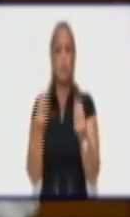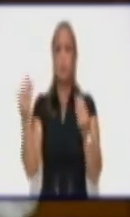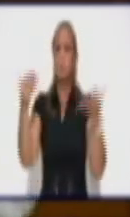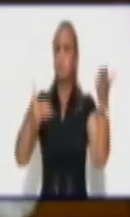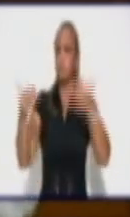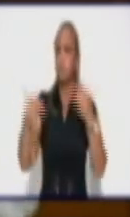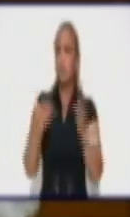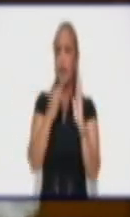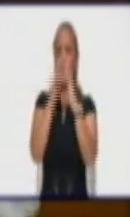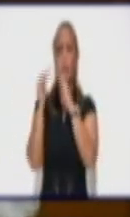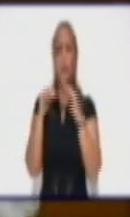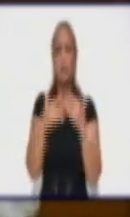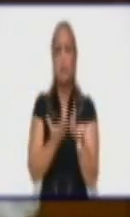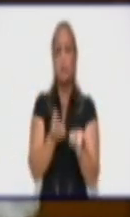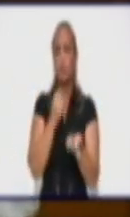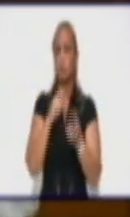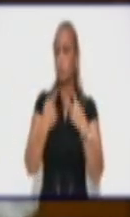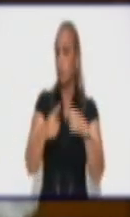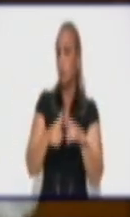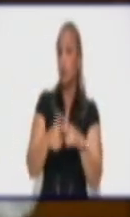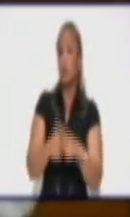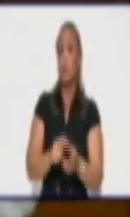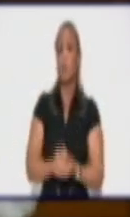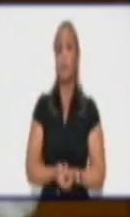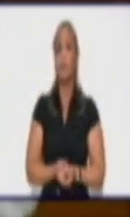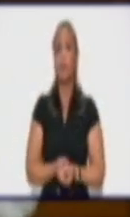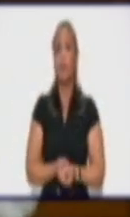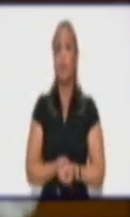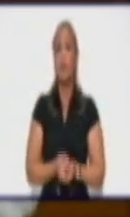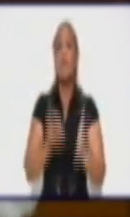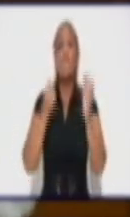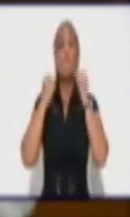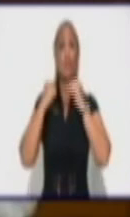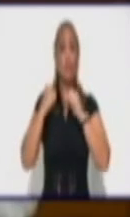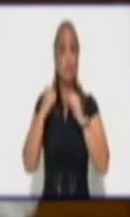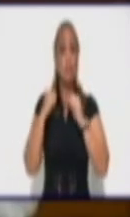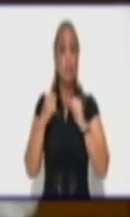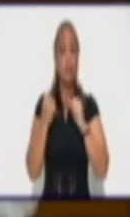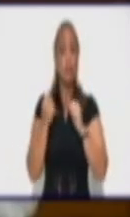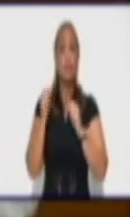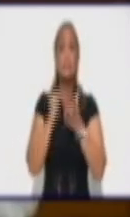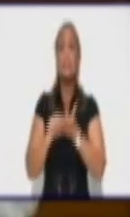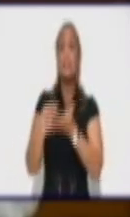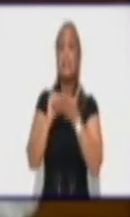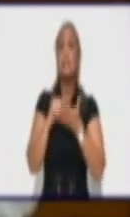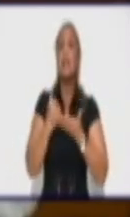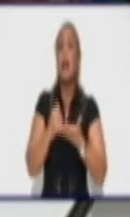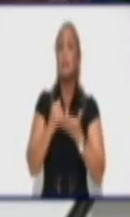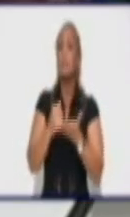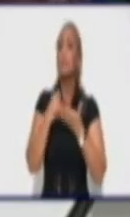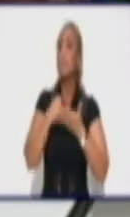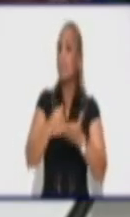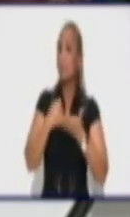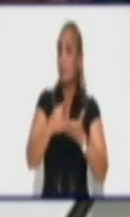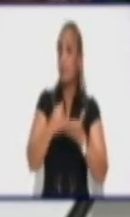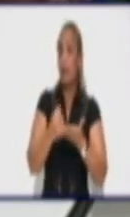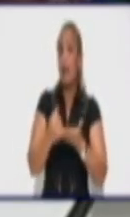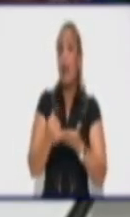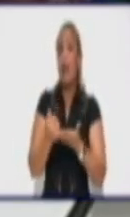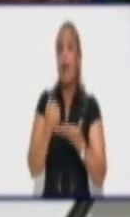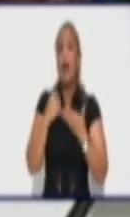comunidad en su solución hay que seguir fortaleciendo la asistencia social yunel la atención a muchas familias